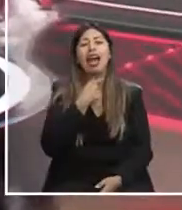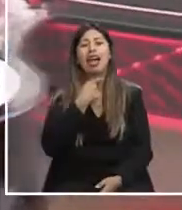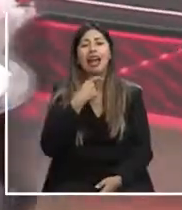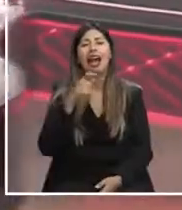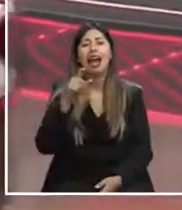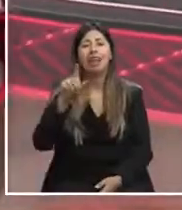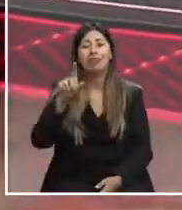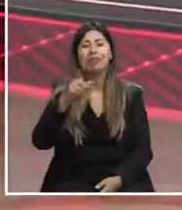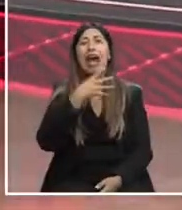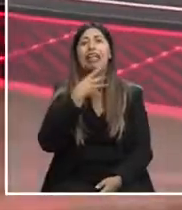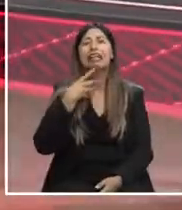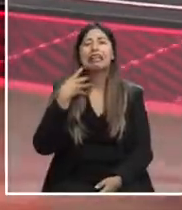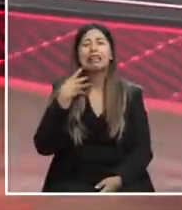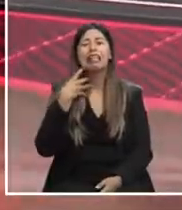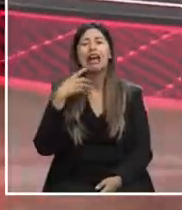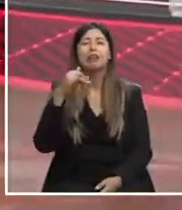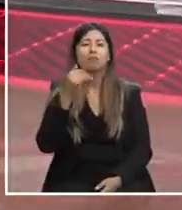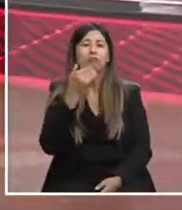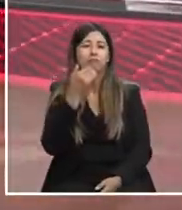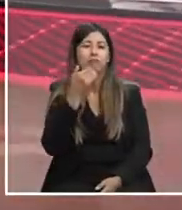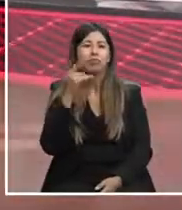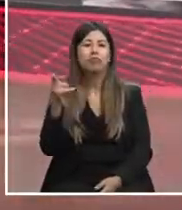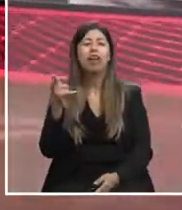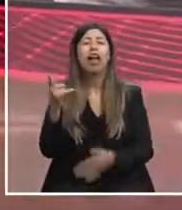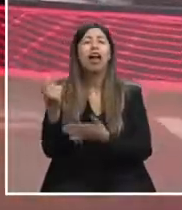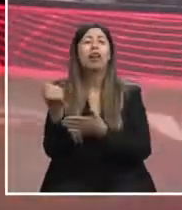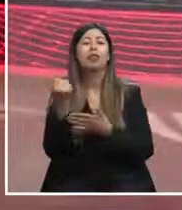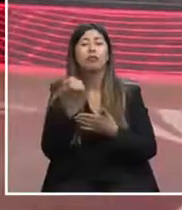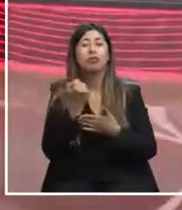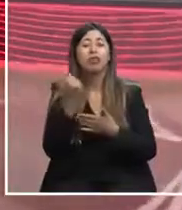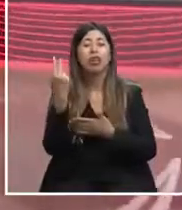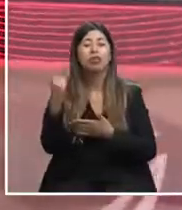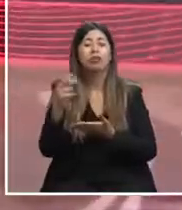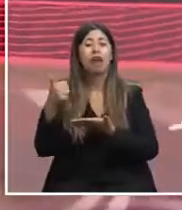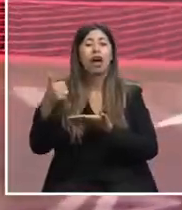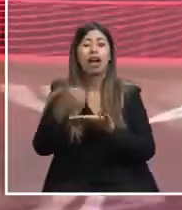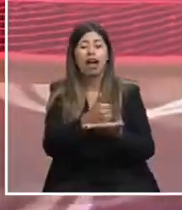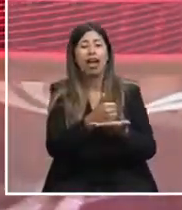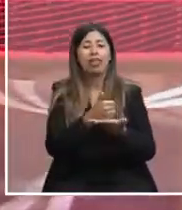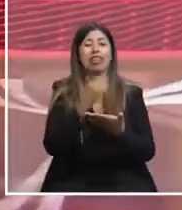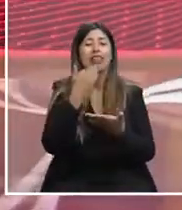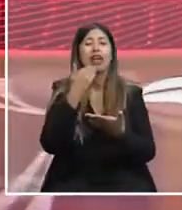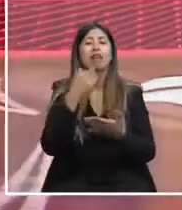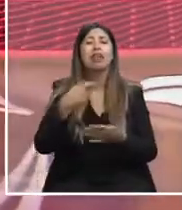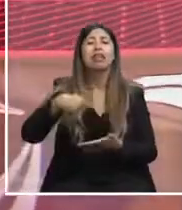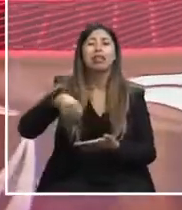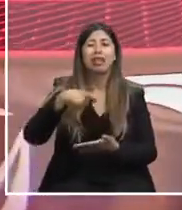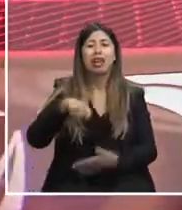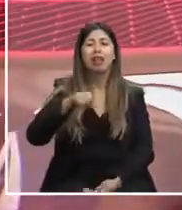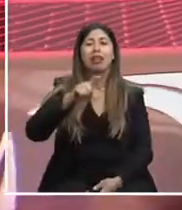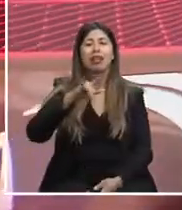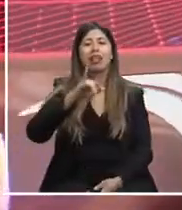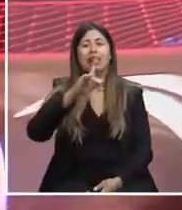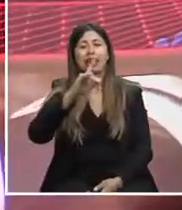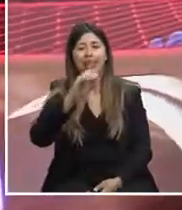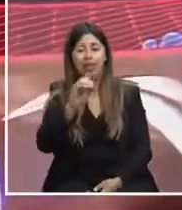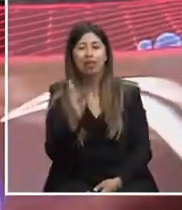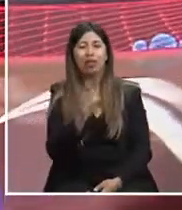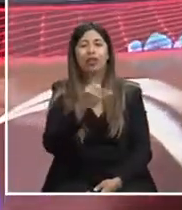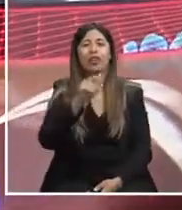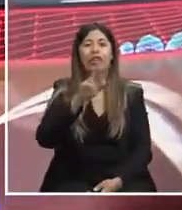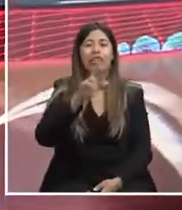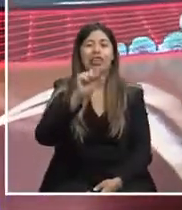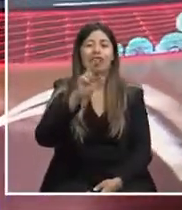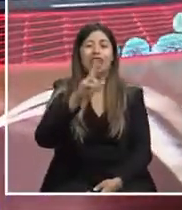de su alcalde Claudio Castro, que está aquí acompañándonos junto al senador Guido Girardi y a Nicolás Fernández de